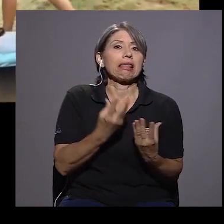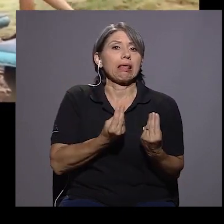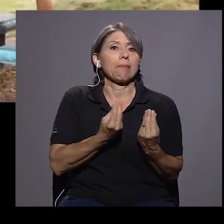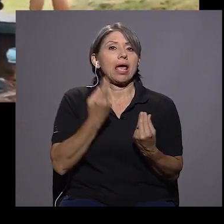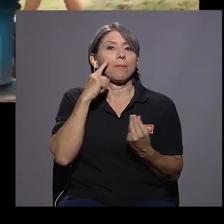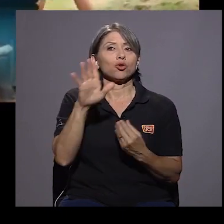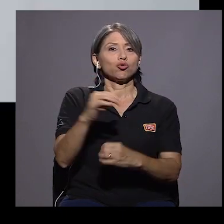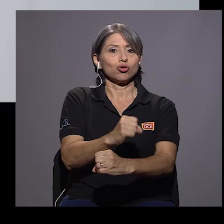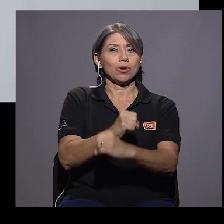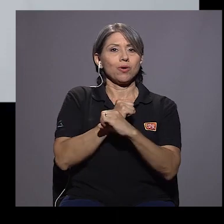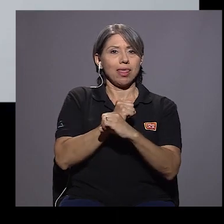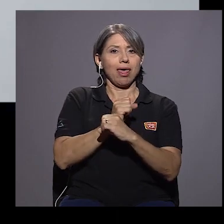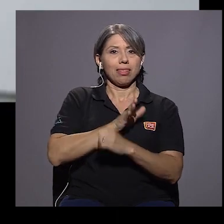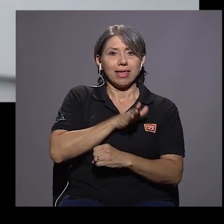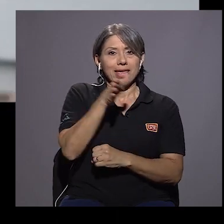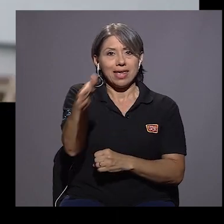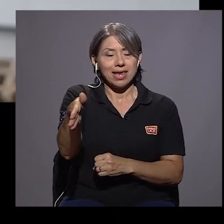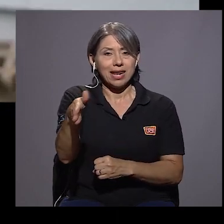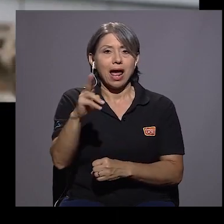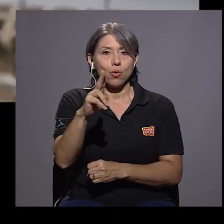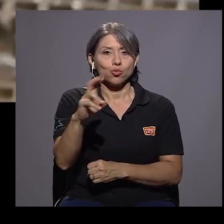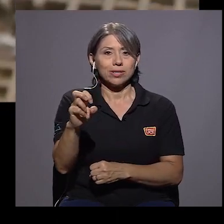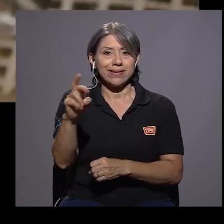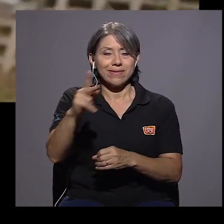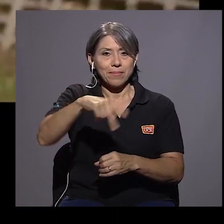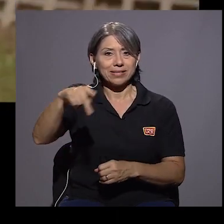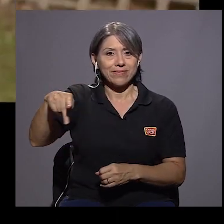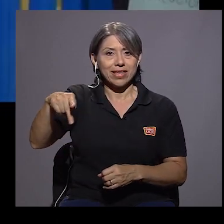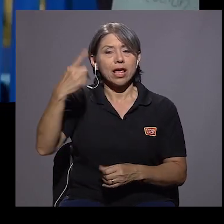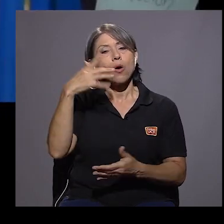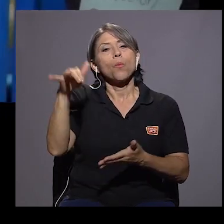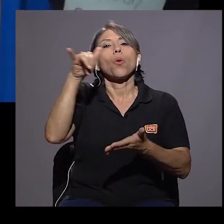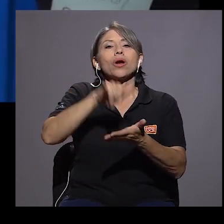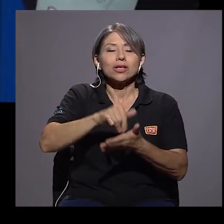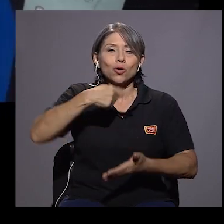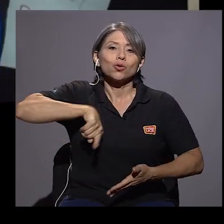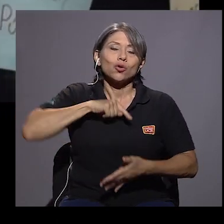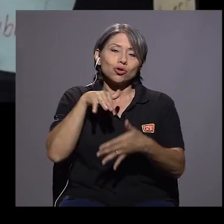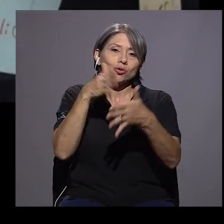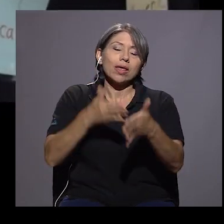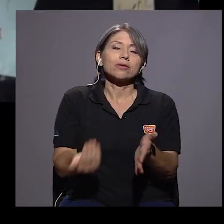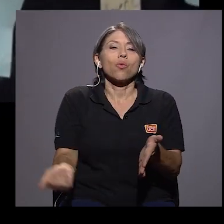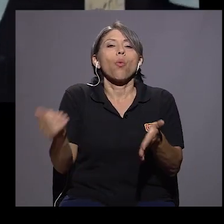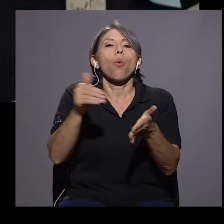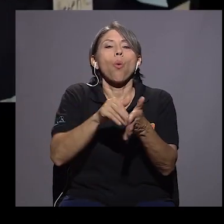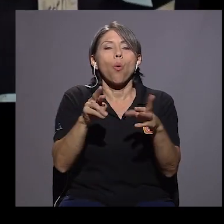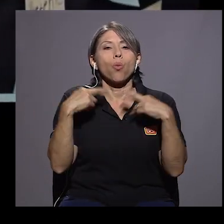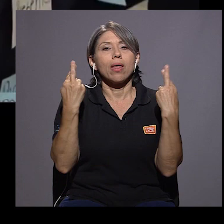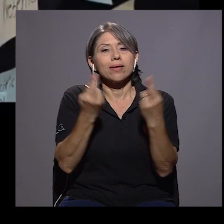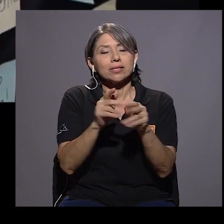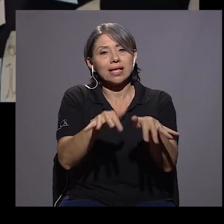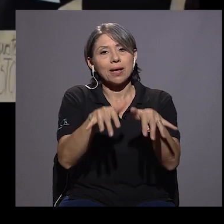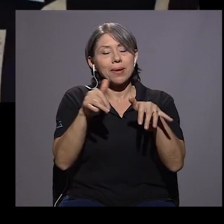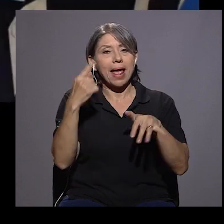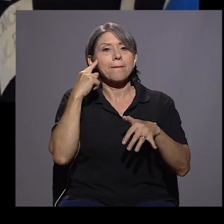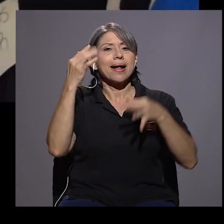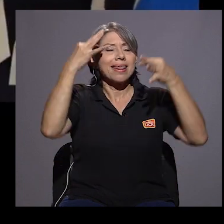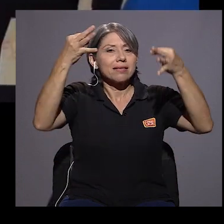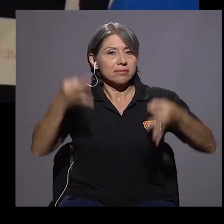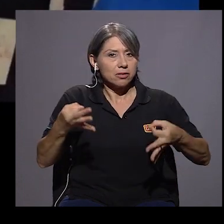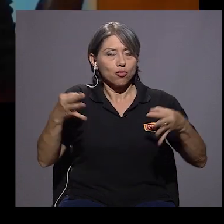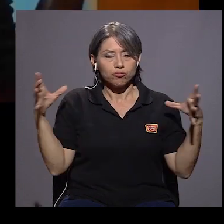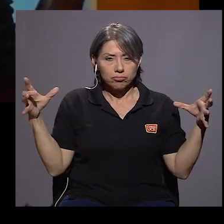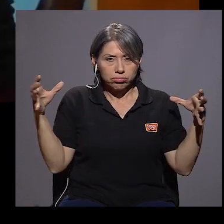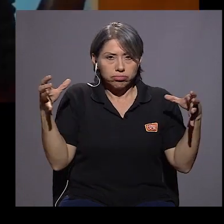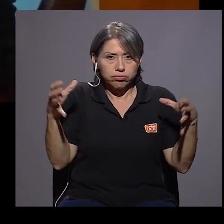que tenía por su seguridad venir a la sede del Pacífico. Es por esto que los estudiantes hicimos nuevamente una asamblea para poder tomar